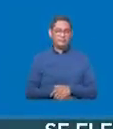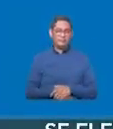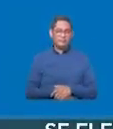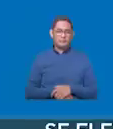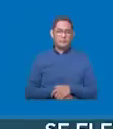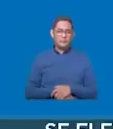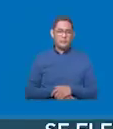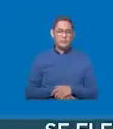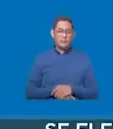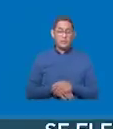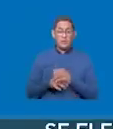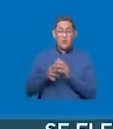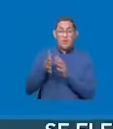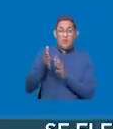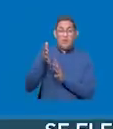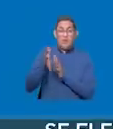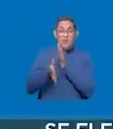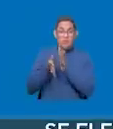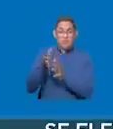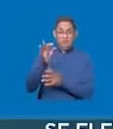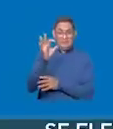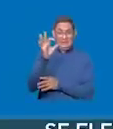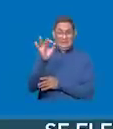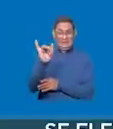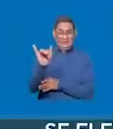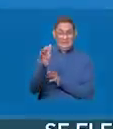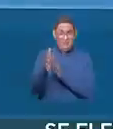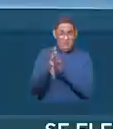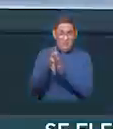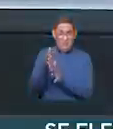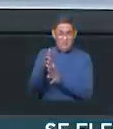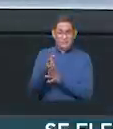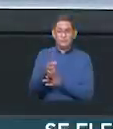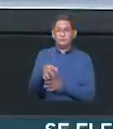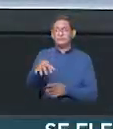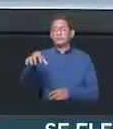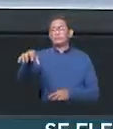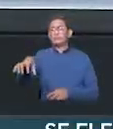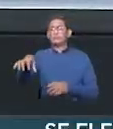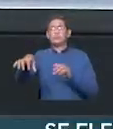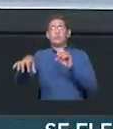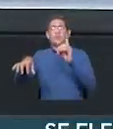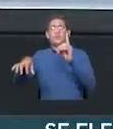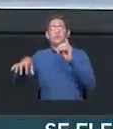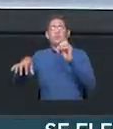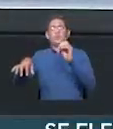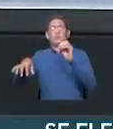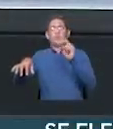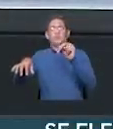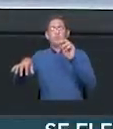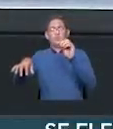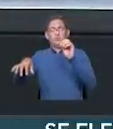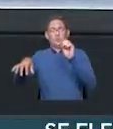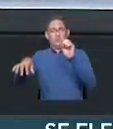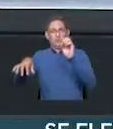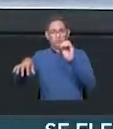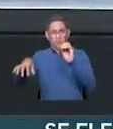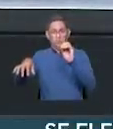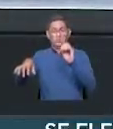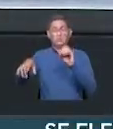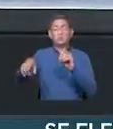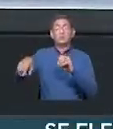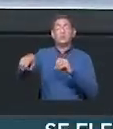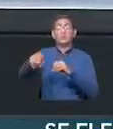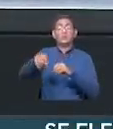para la provincia de colon queremos comunicar que el distrito de donoso la cuarentena